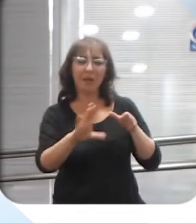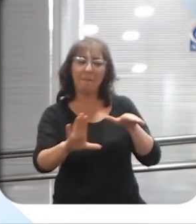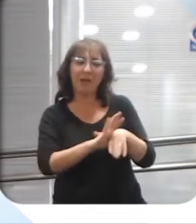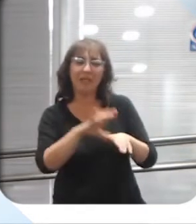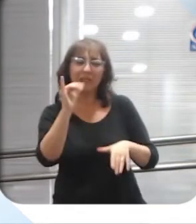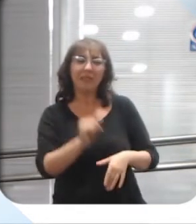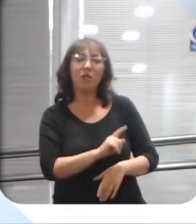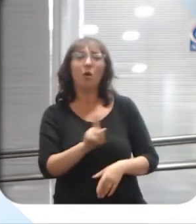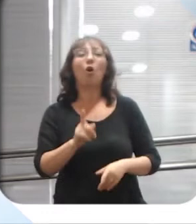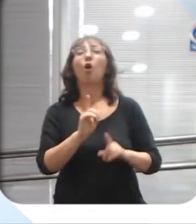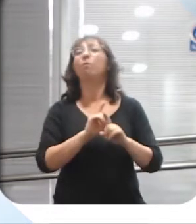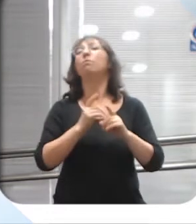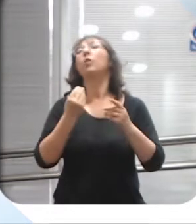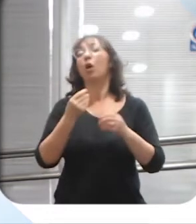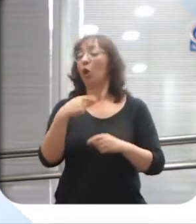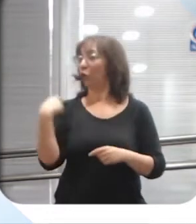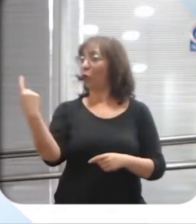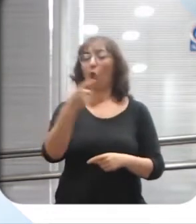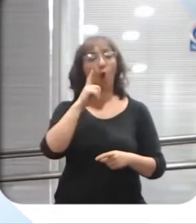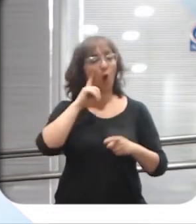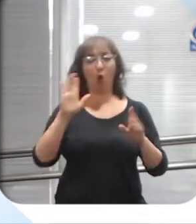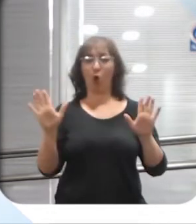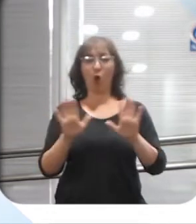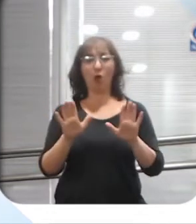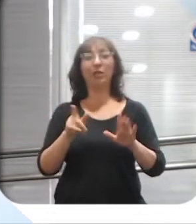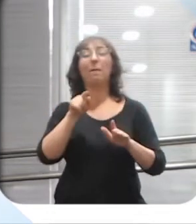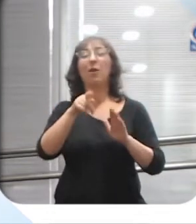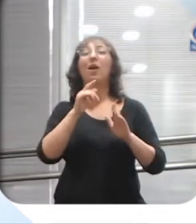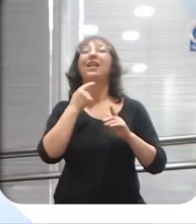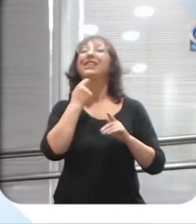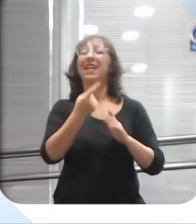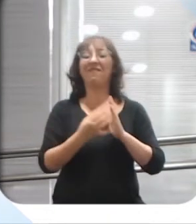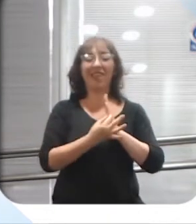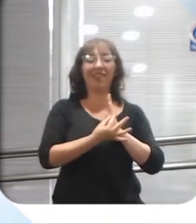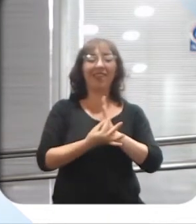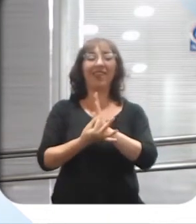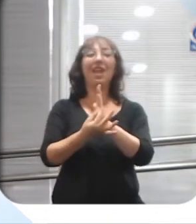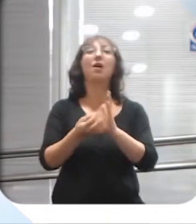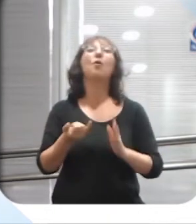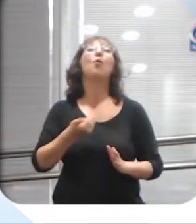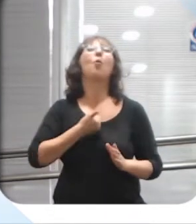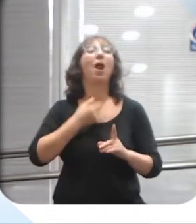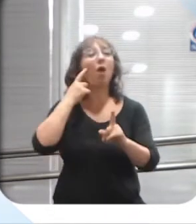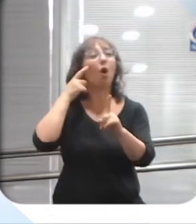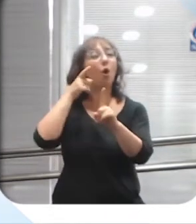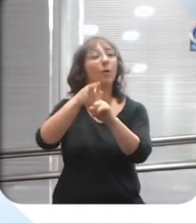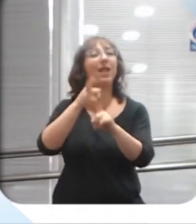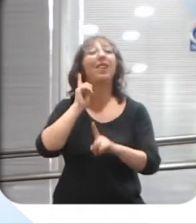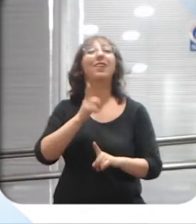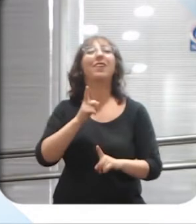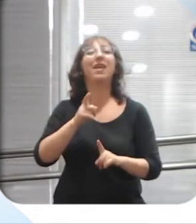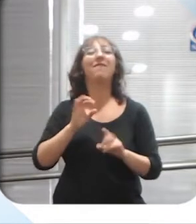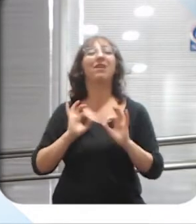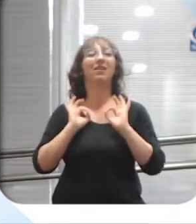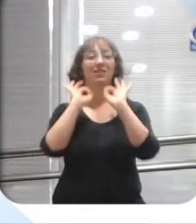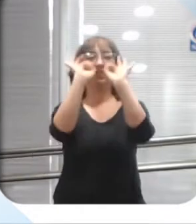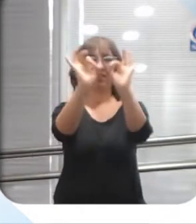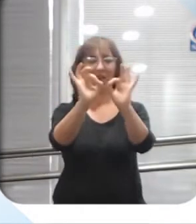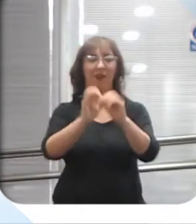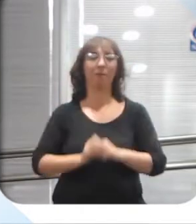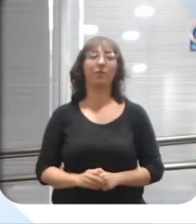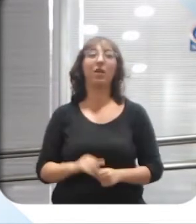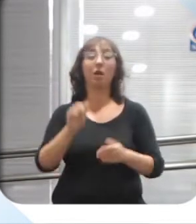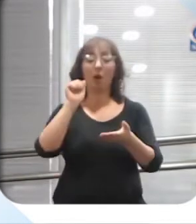no todos la conocen, pero que es una guía bien clara de cuáles serían los objetivos que deberíamos alcanzar. Tiene